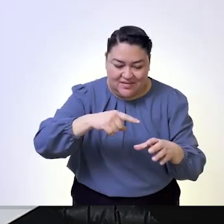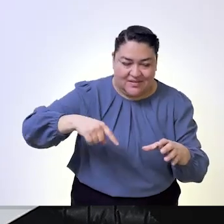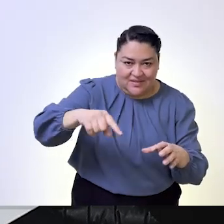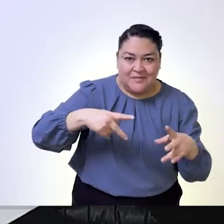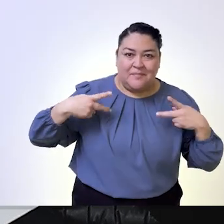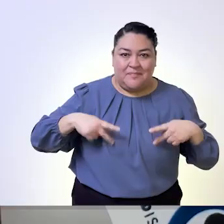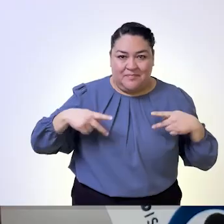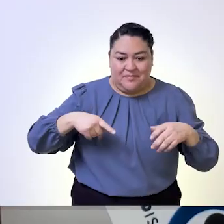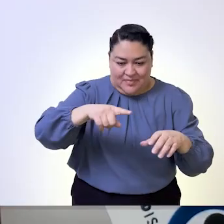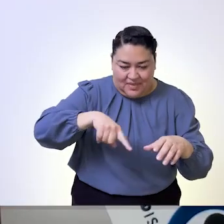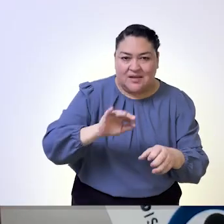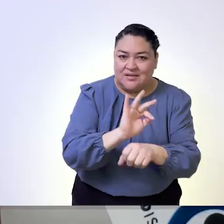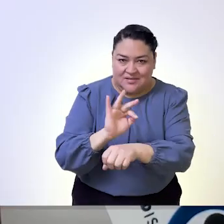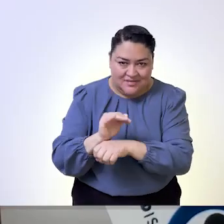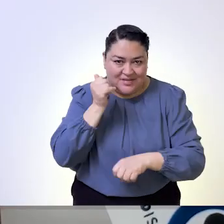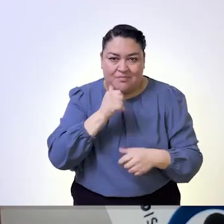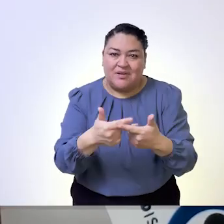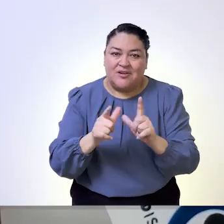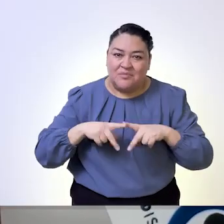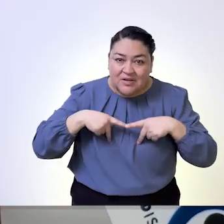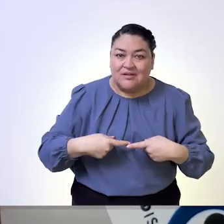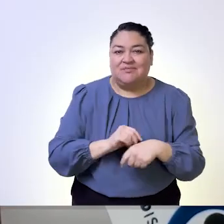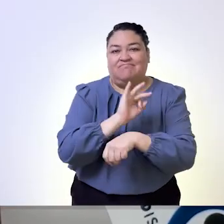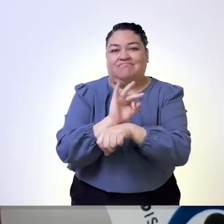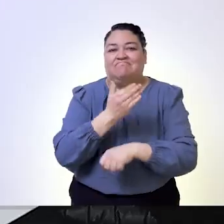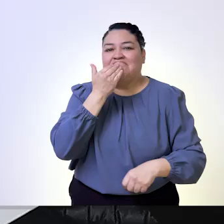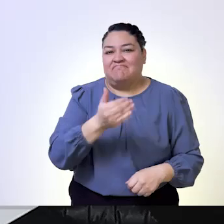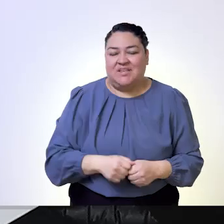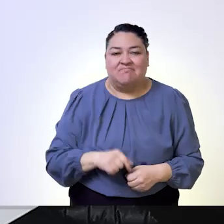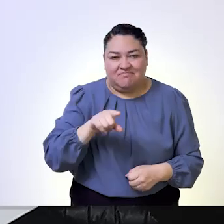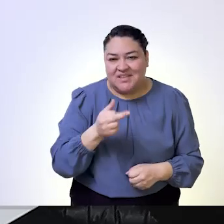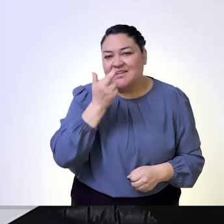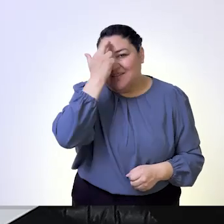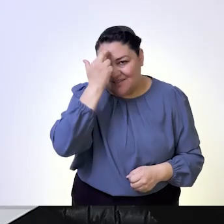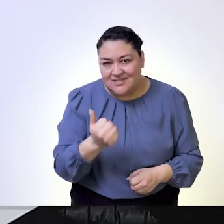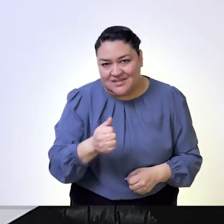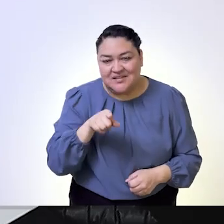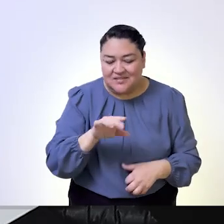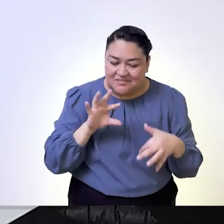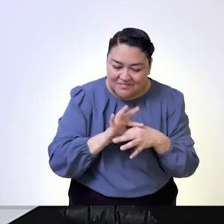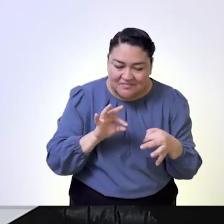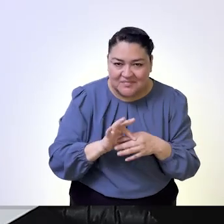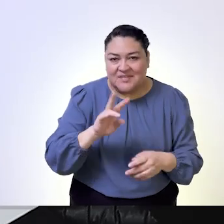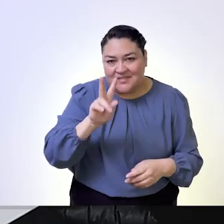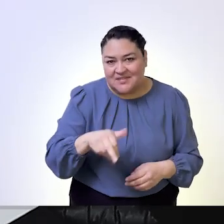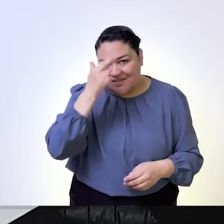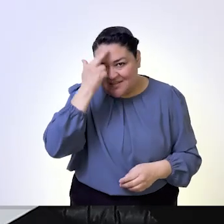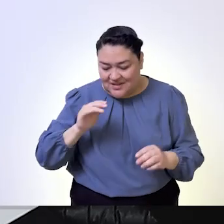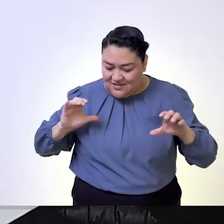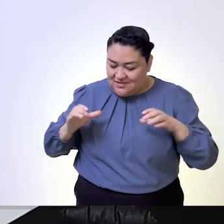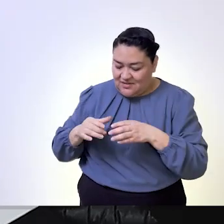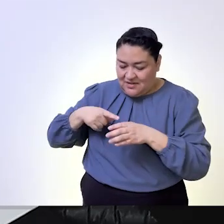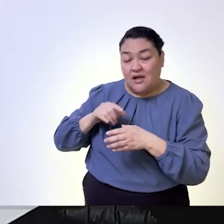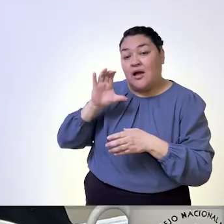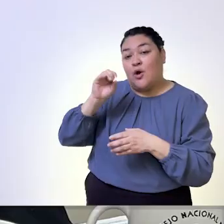los colectivos, de las personas y de los grupos en situación de discriminación. Entonces, sin duda habla, insisto, de este trabajo reflexivo